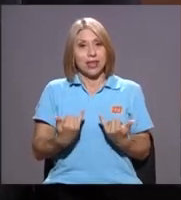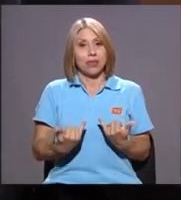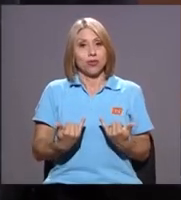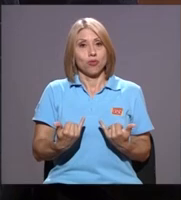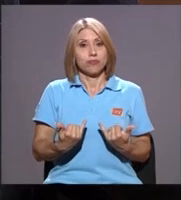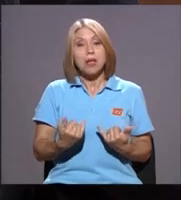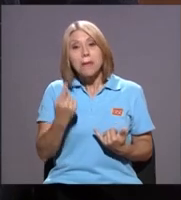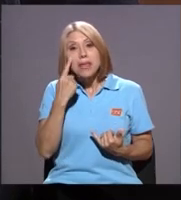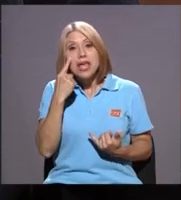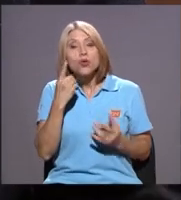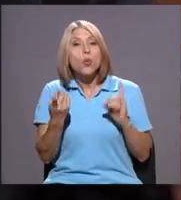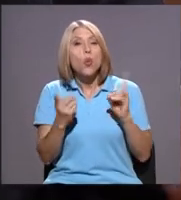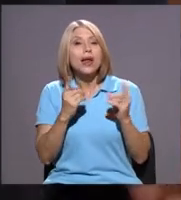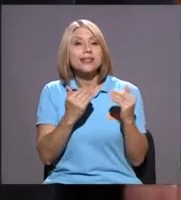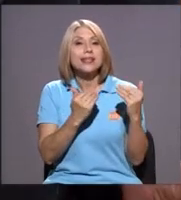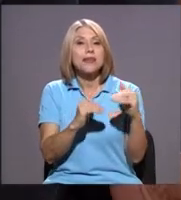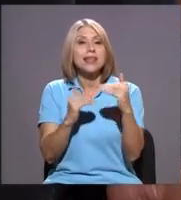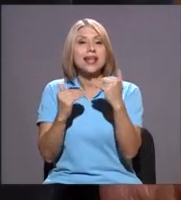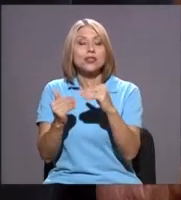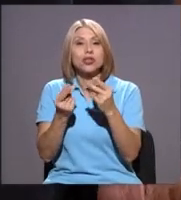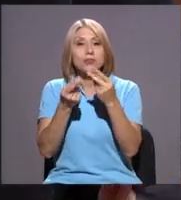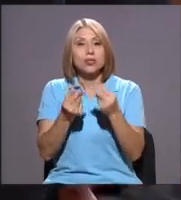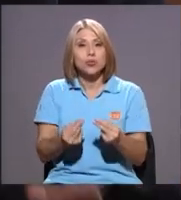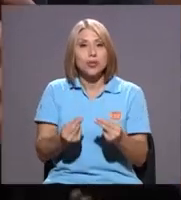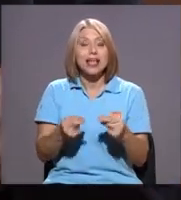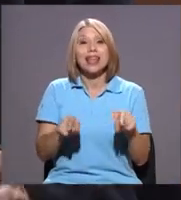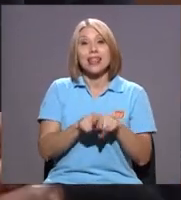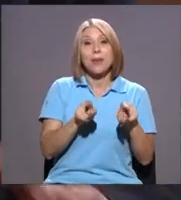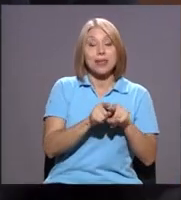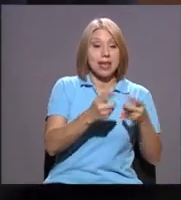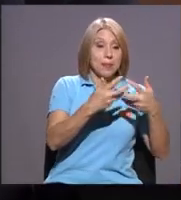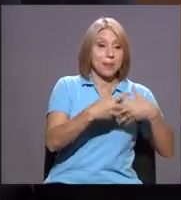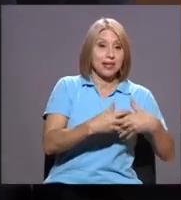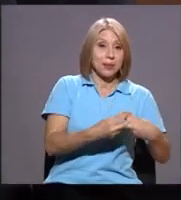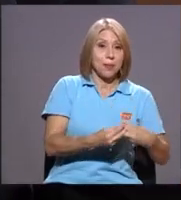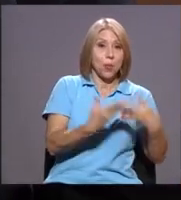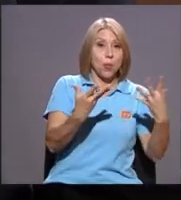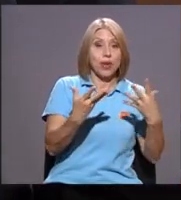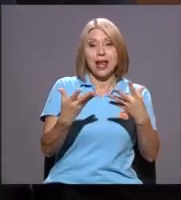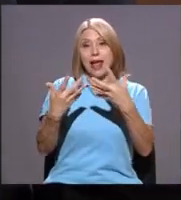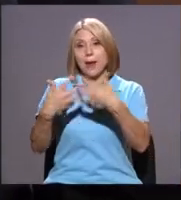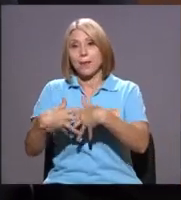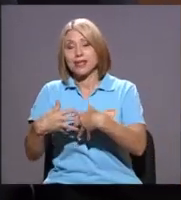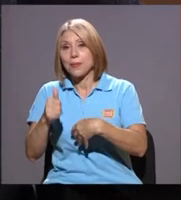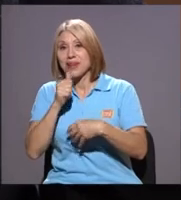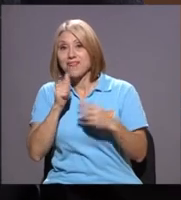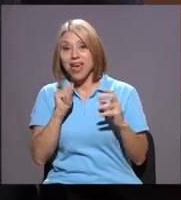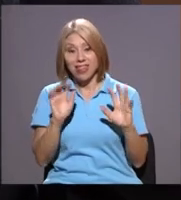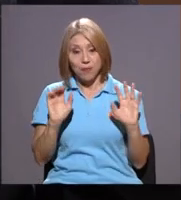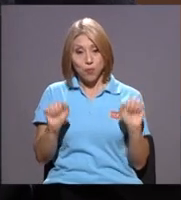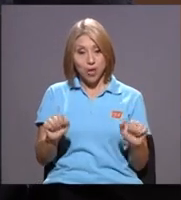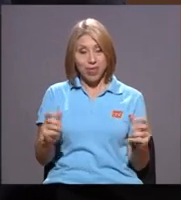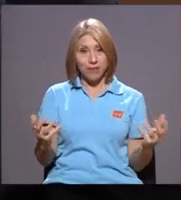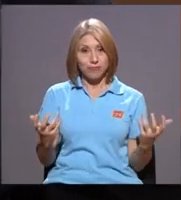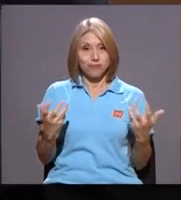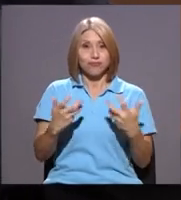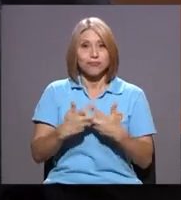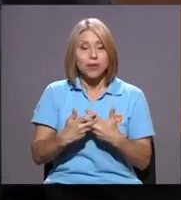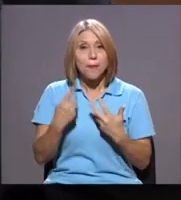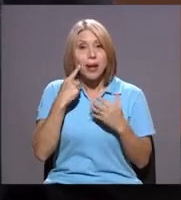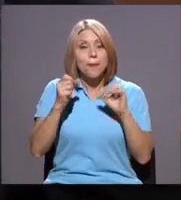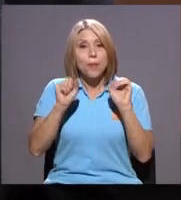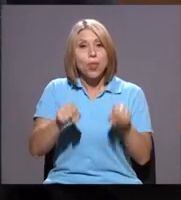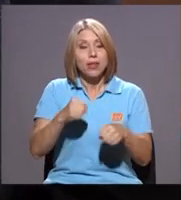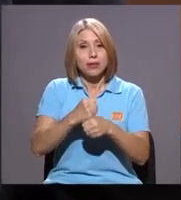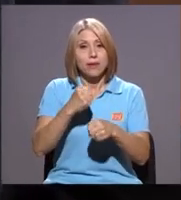restricciones presupuestarias y las alianzas público-privadas que puedan llegar a implementarse para la consecución de la obra